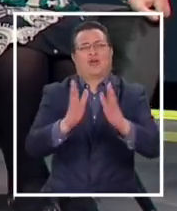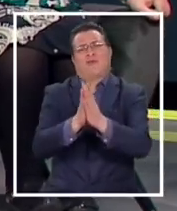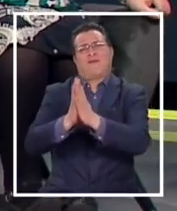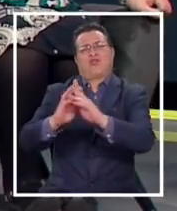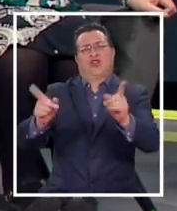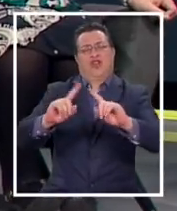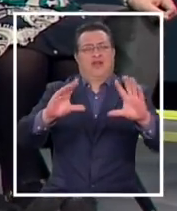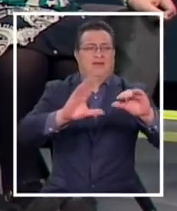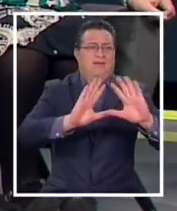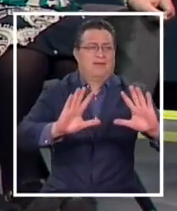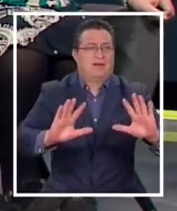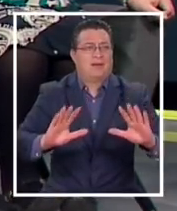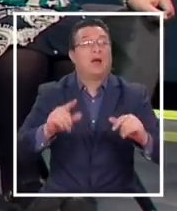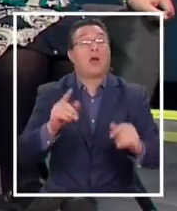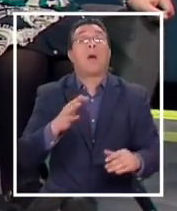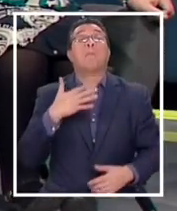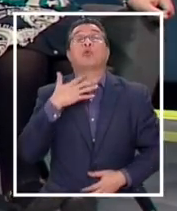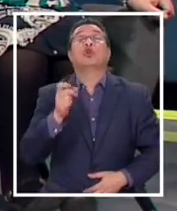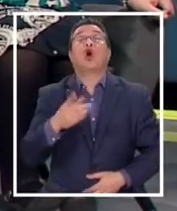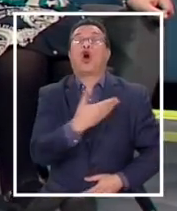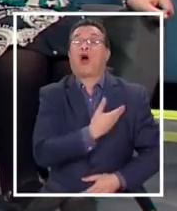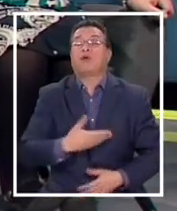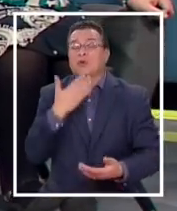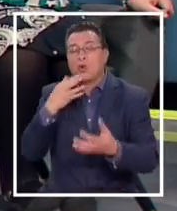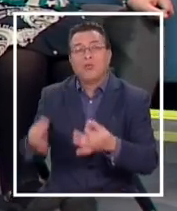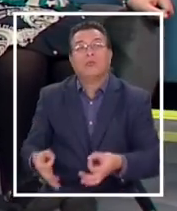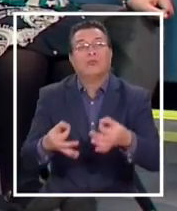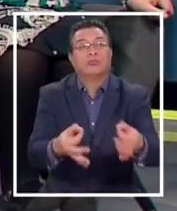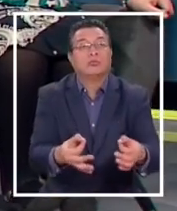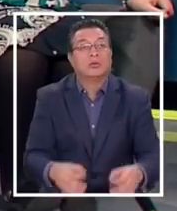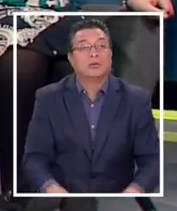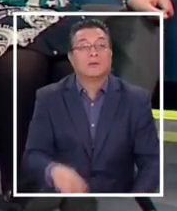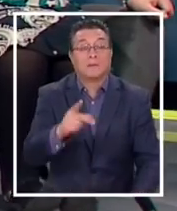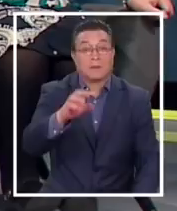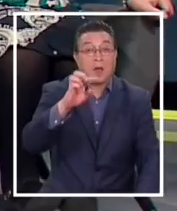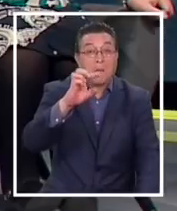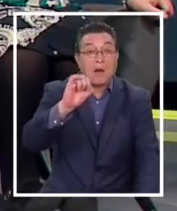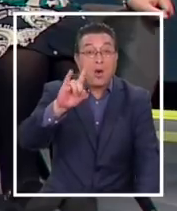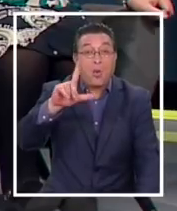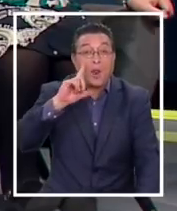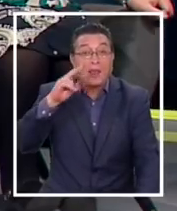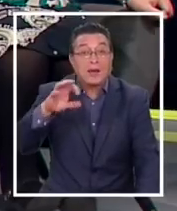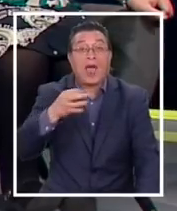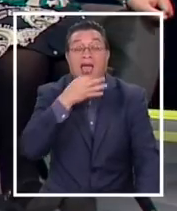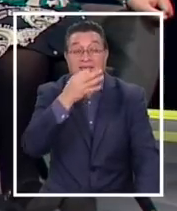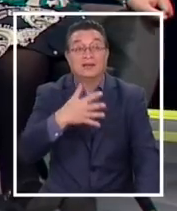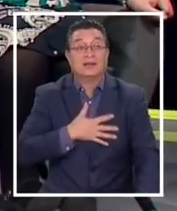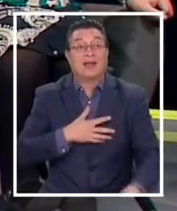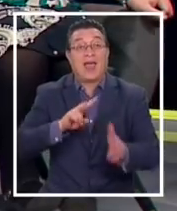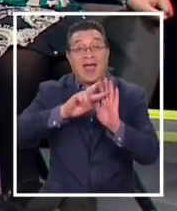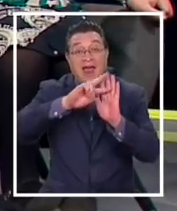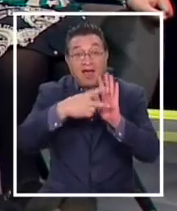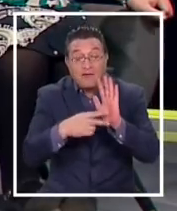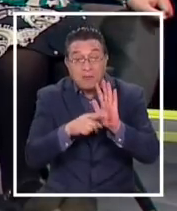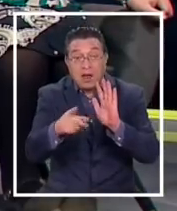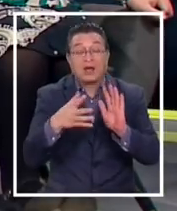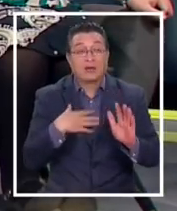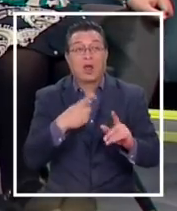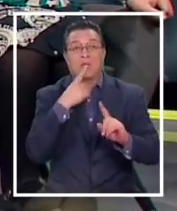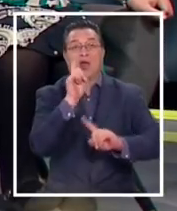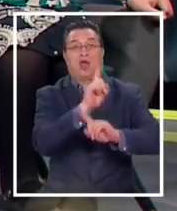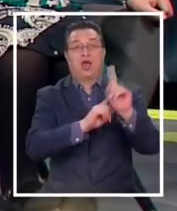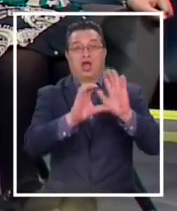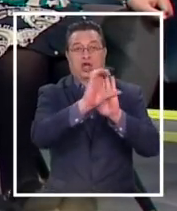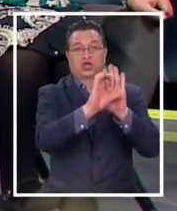Paulina Bogdanovich dice... ¿Por el gobierno no presenta un proyecto? No, pero Matías, mira, la Paulina dice que cada vez que se quiere reformar algo nos escudamos en la Constitución. Perdón, pero